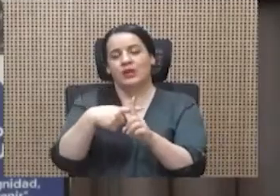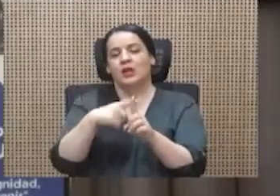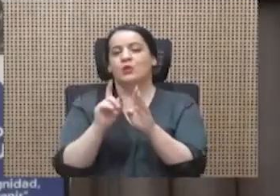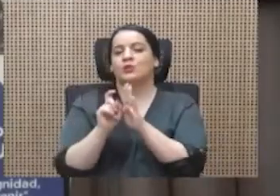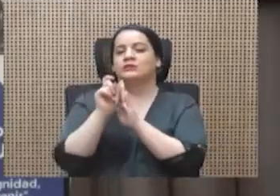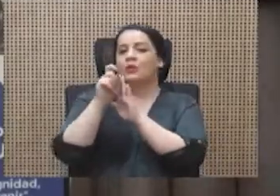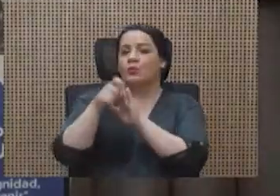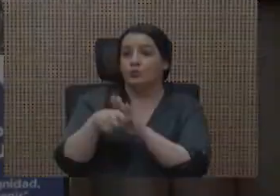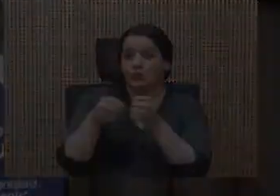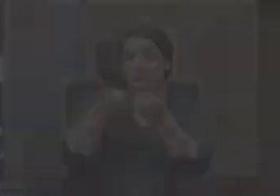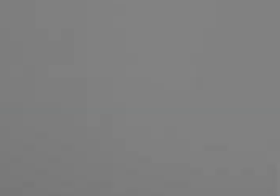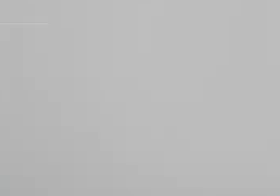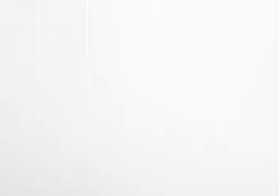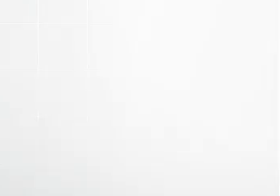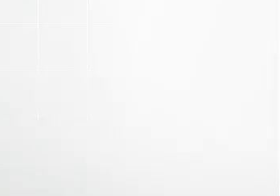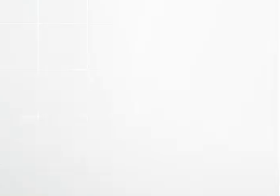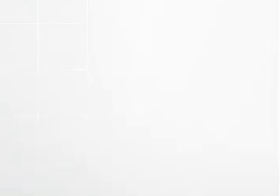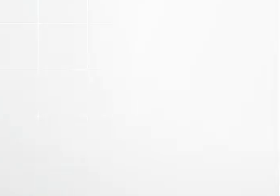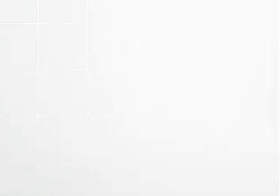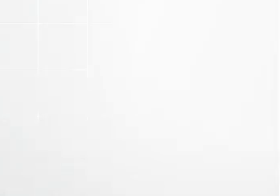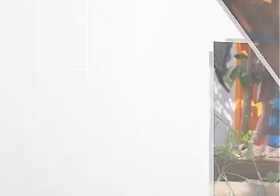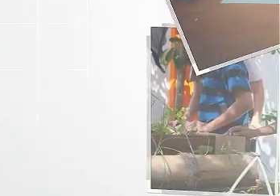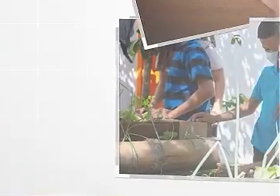compañera Katia Rivera.